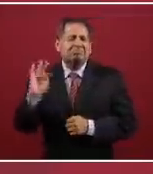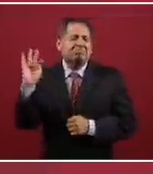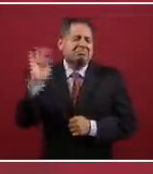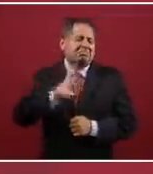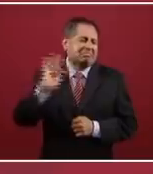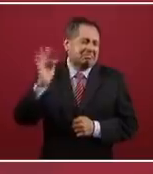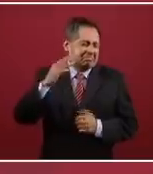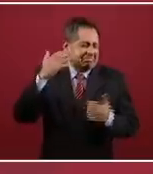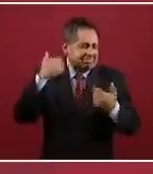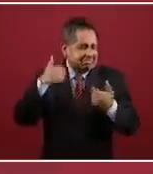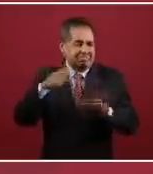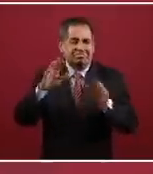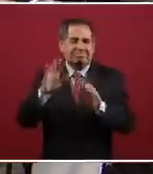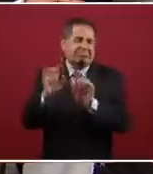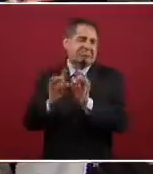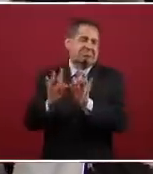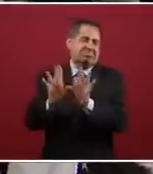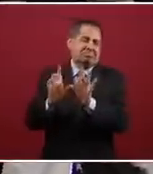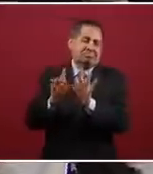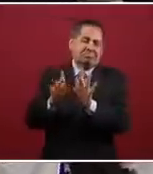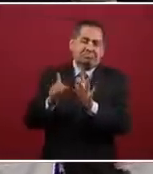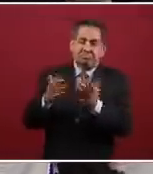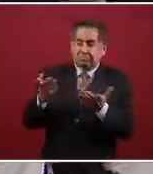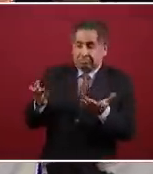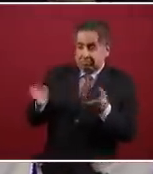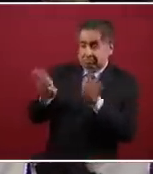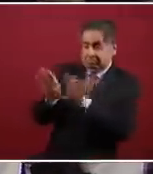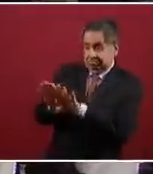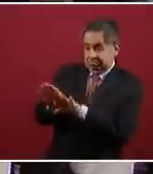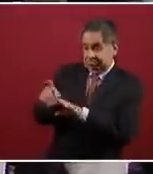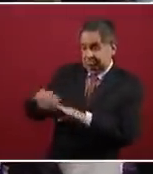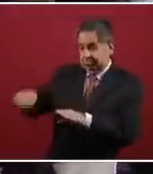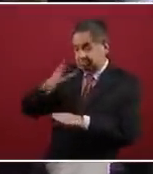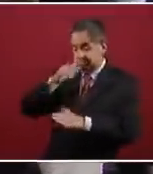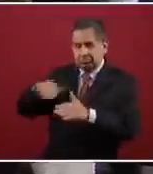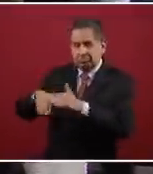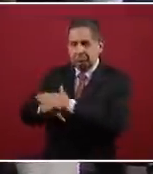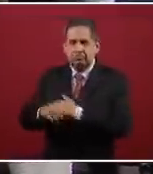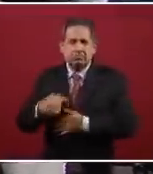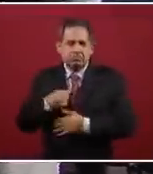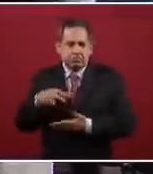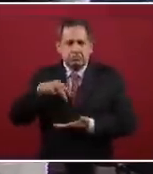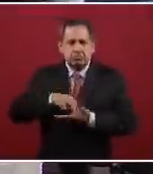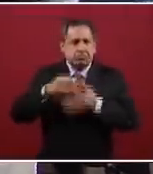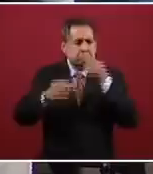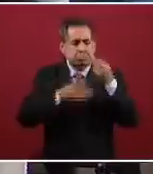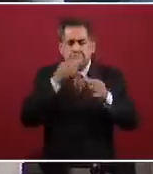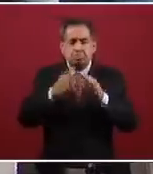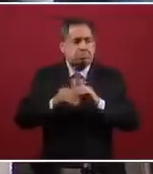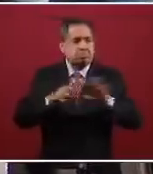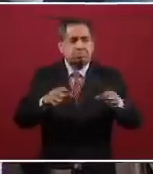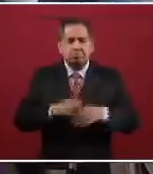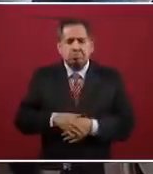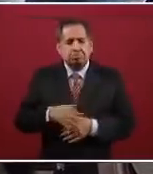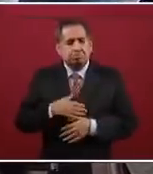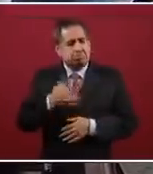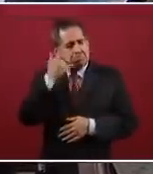remoto caso que sucediera eso, pues yo aquí las doy con un